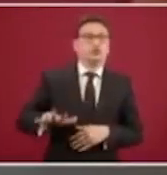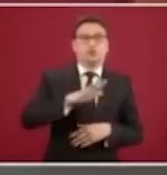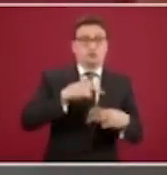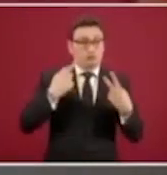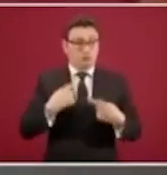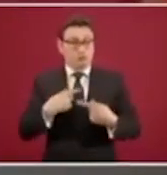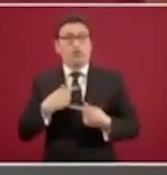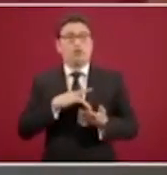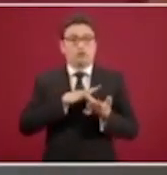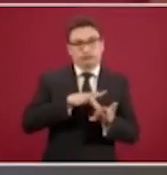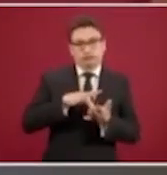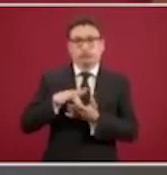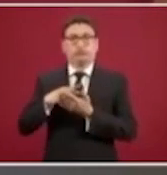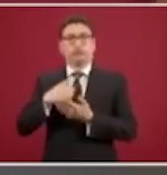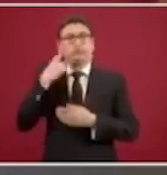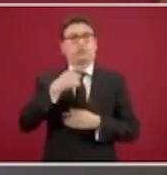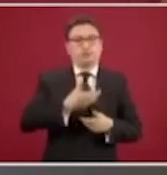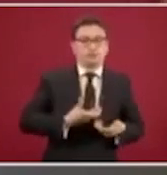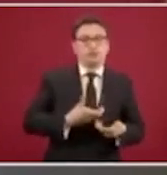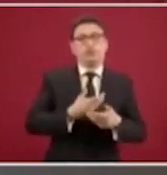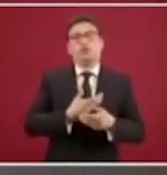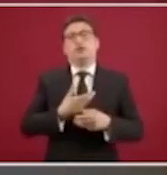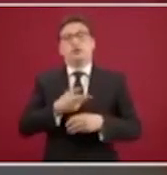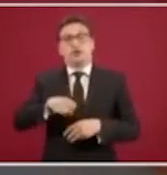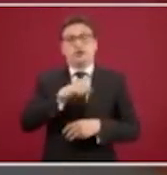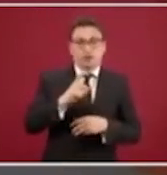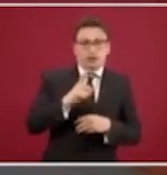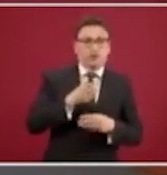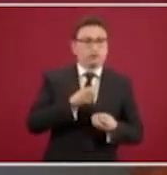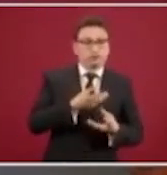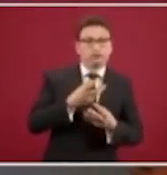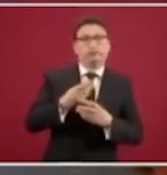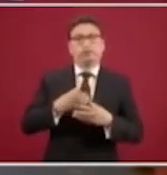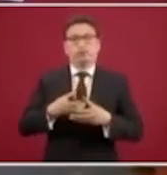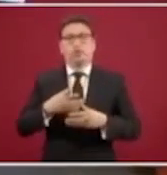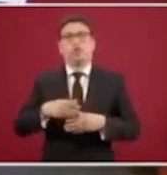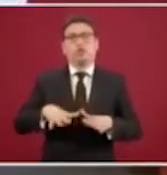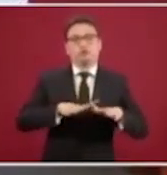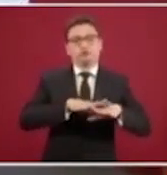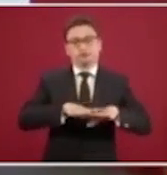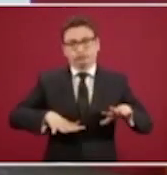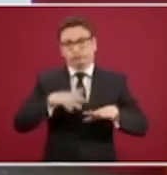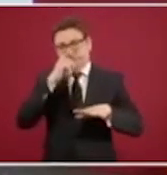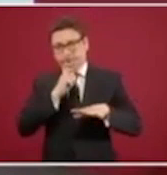agua, drenaje, pavimento. Vamos a construir